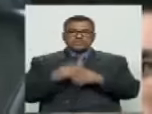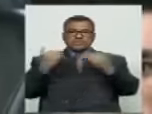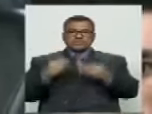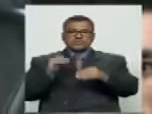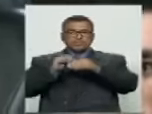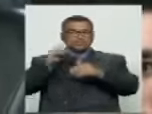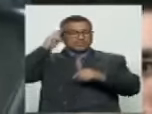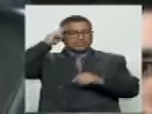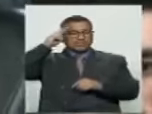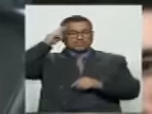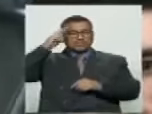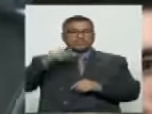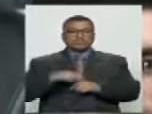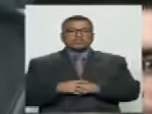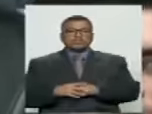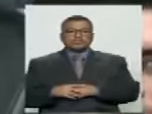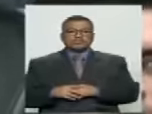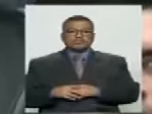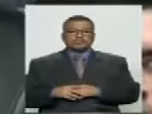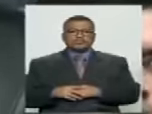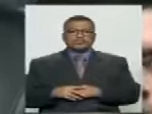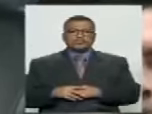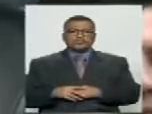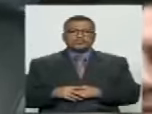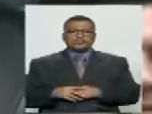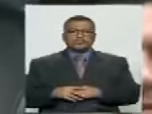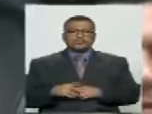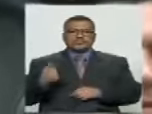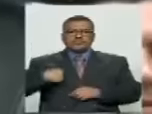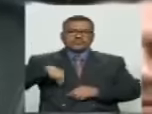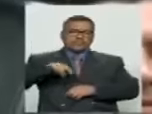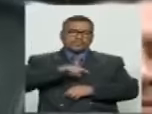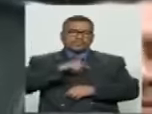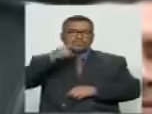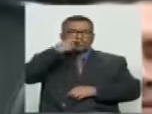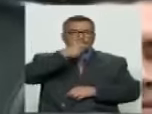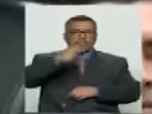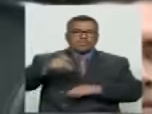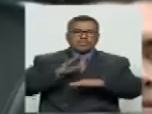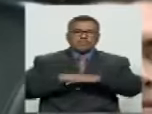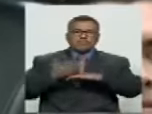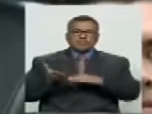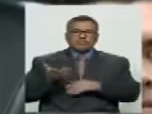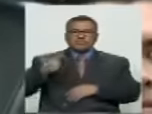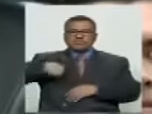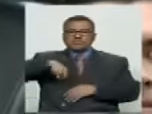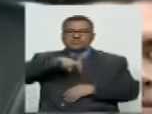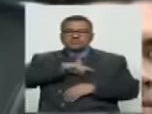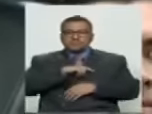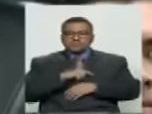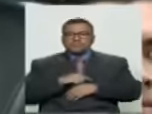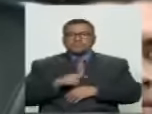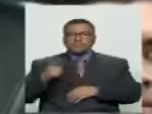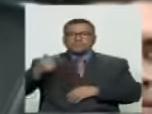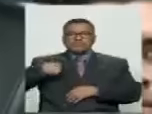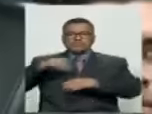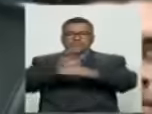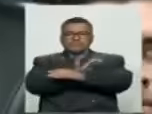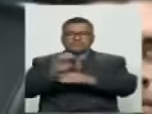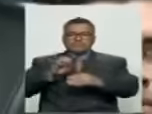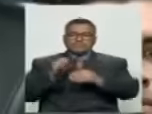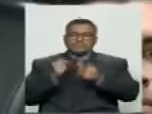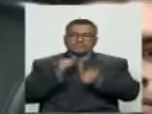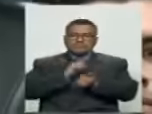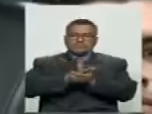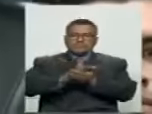a la reflexión de nuestro pueblo. Porque mientras nosotros acá tenemos educación